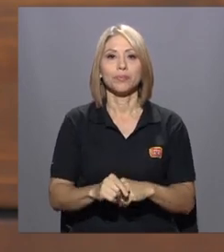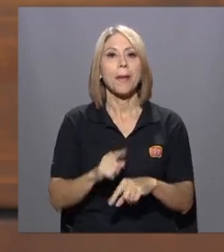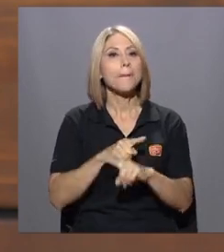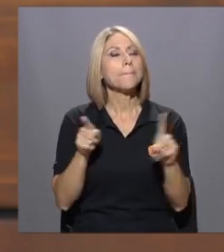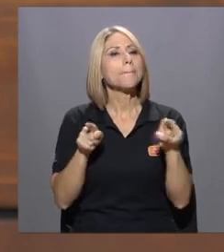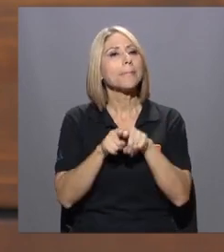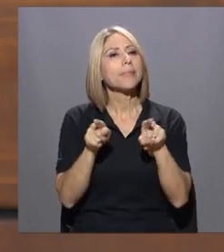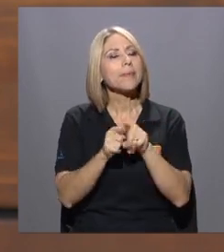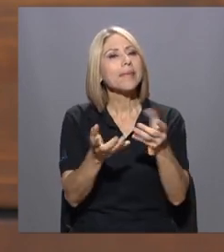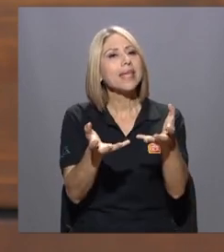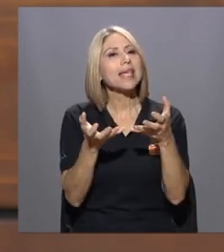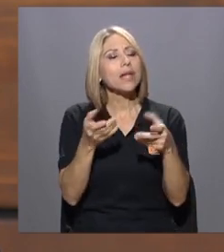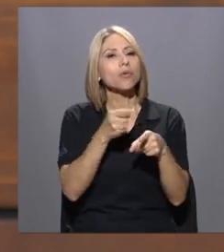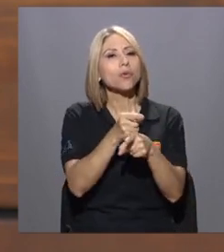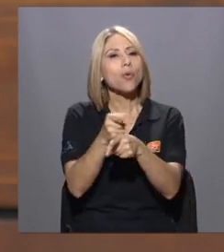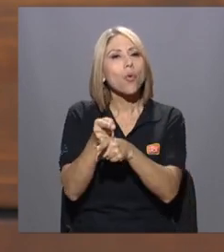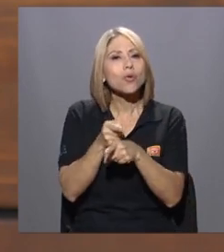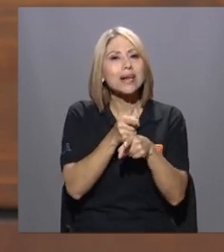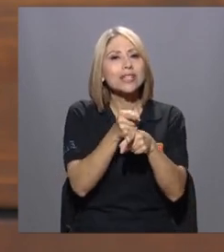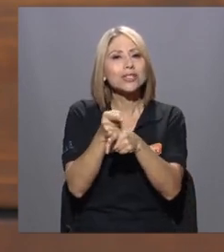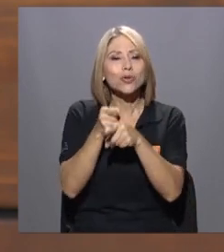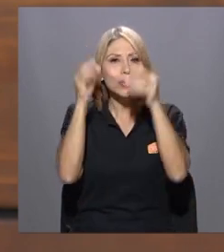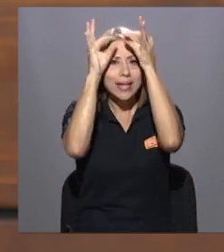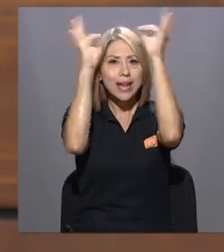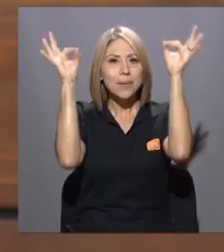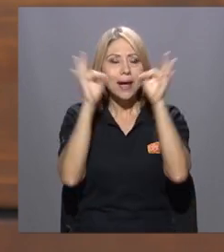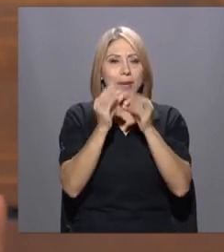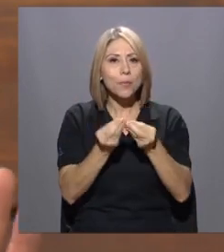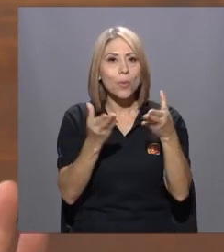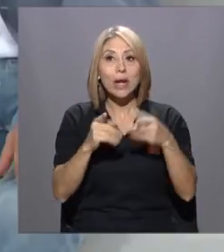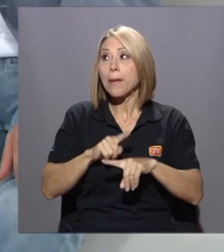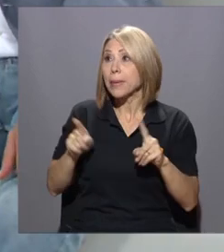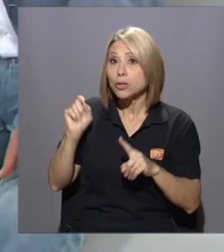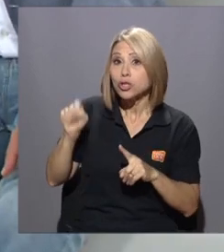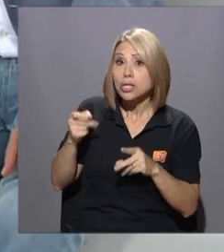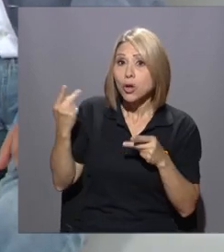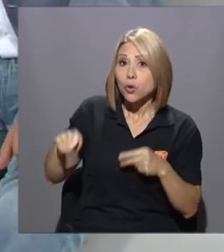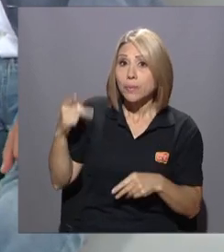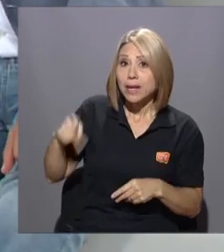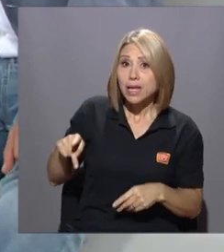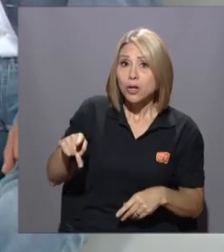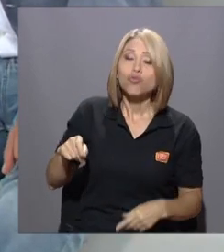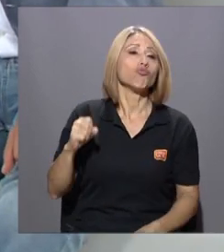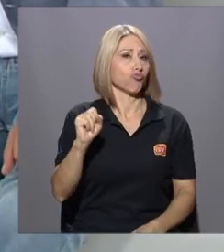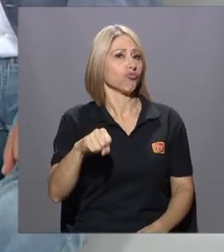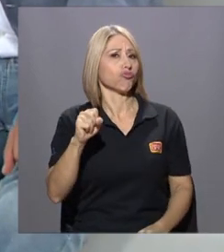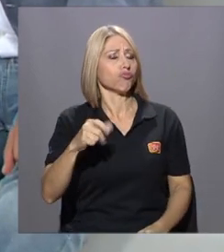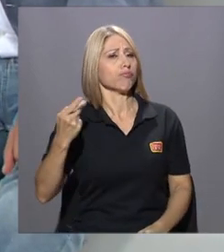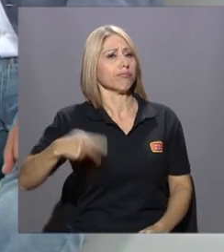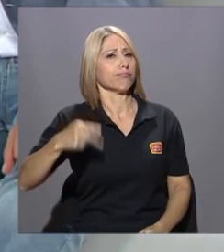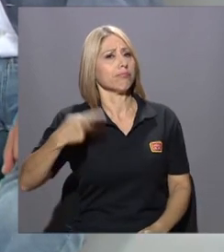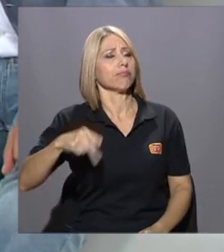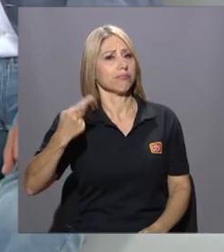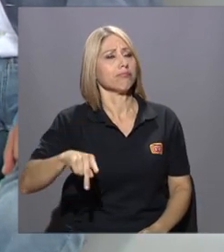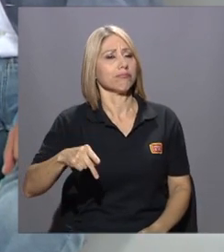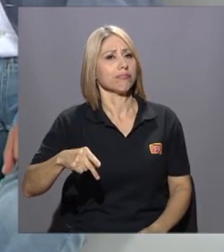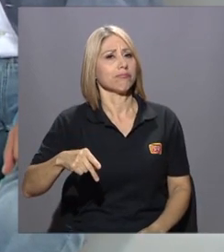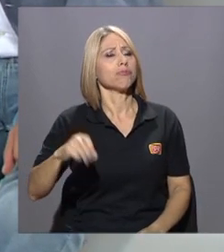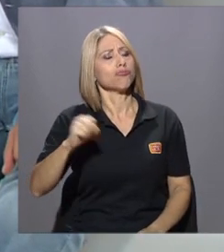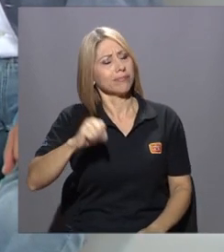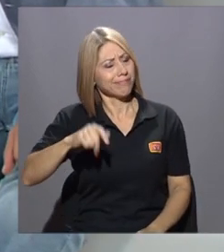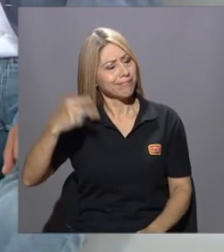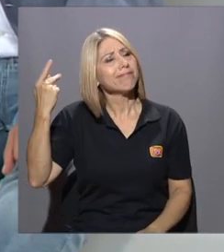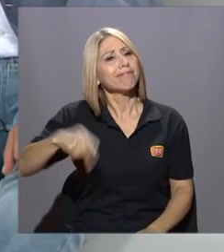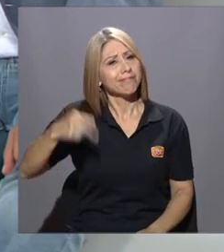aquí también una corrección de la imagen pública. Pero sí corre peligro. Sí corre peligro, ¿verdad? Sí corre peligro. Efectivamente, sí